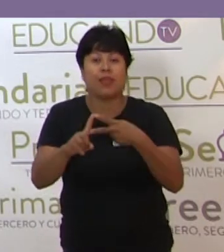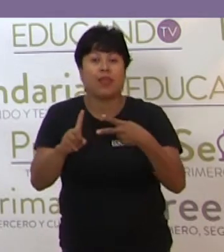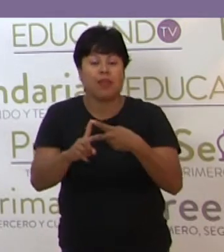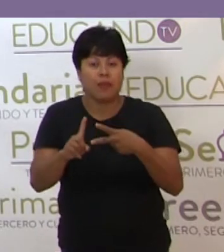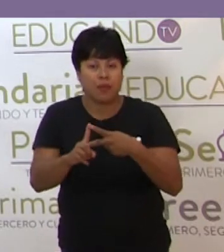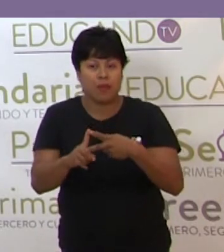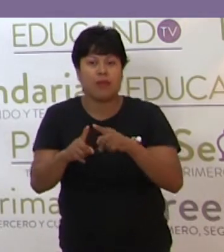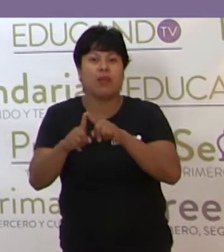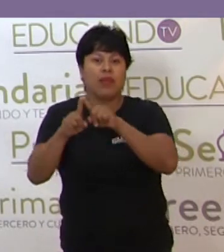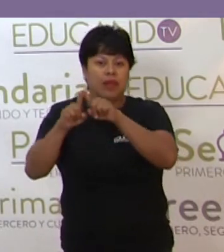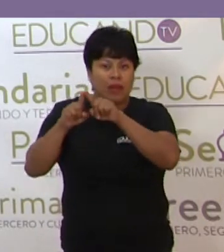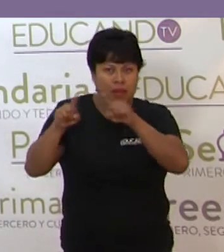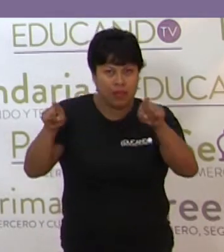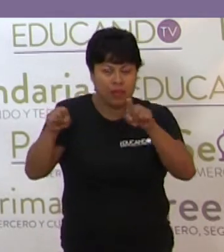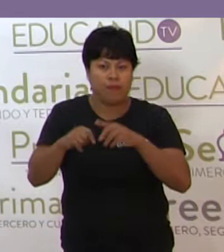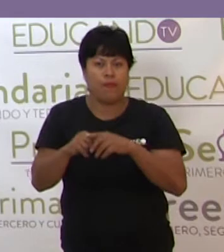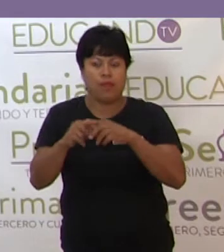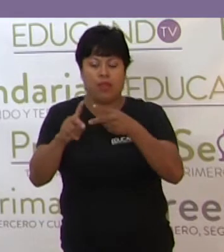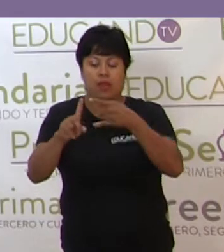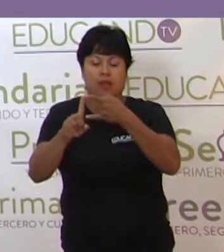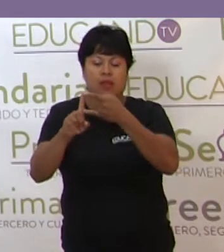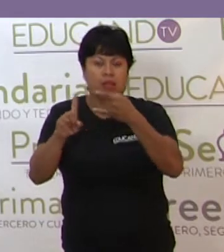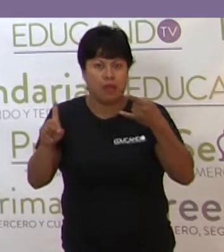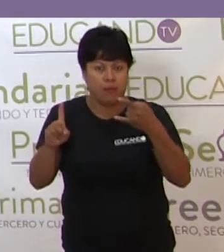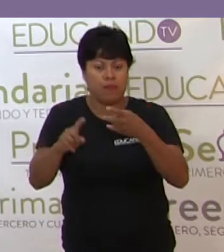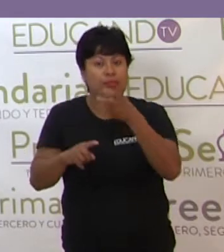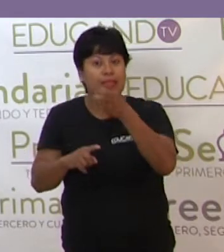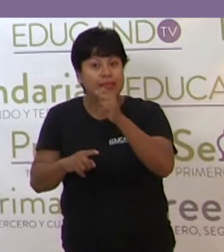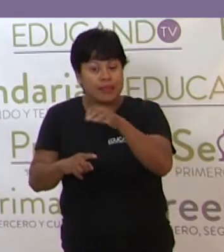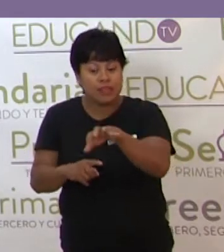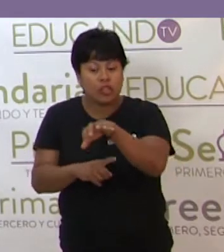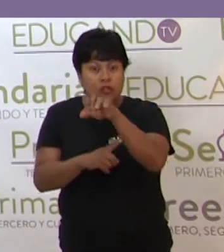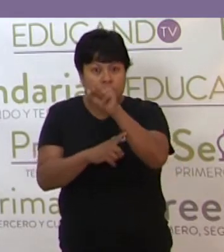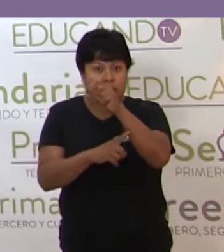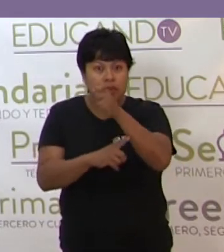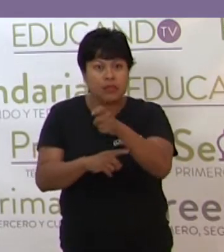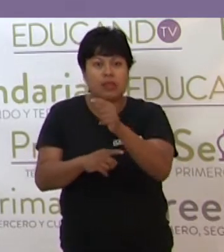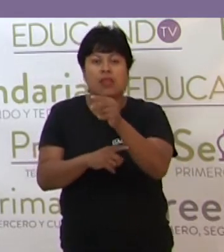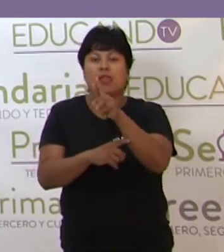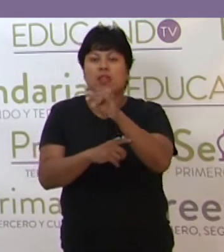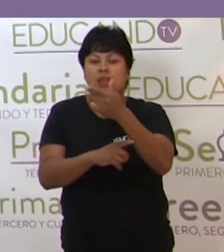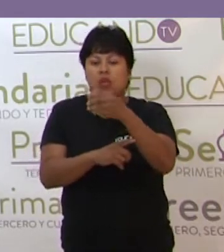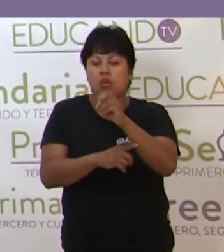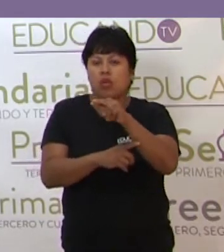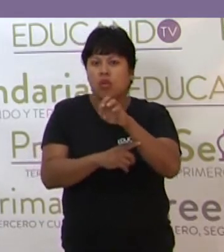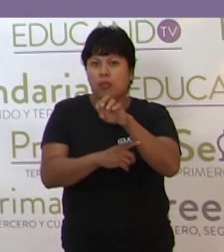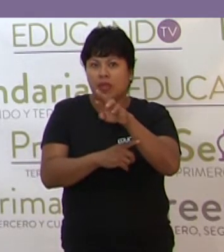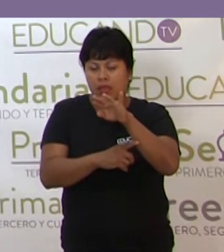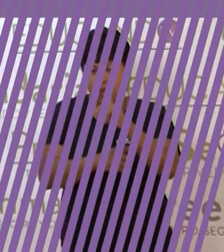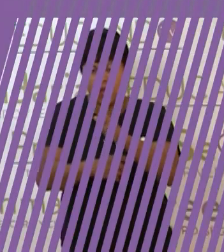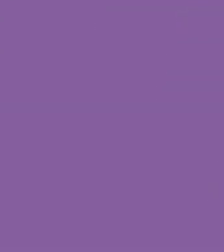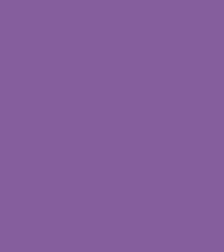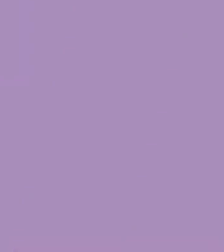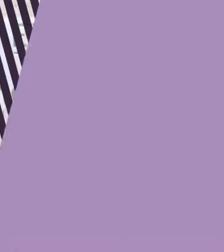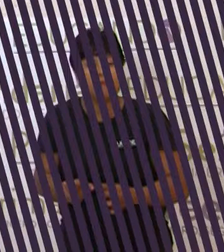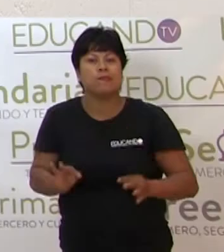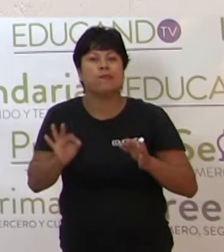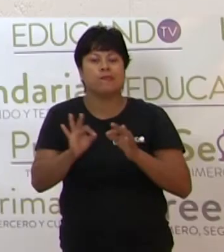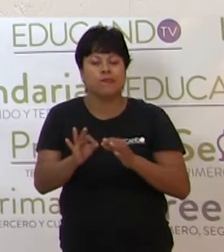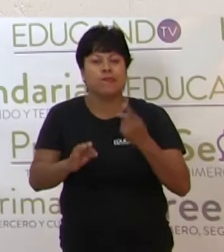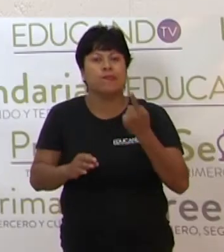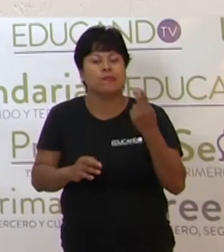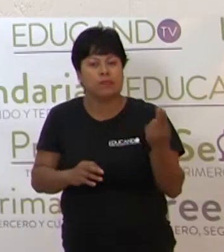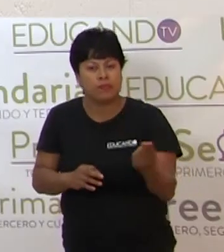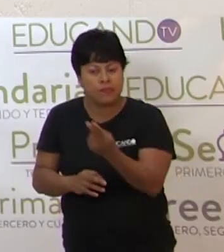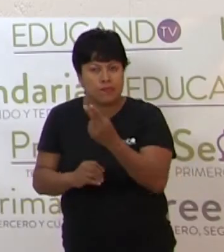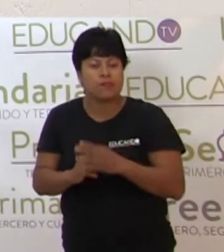triángulo rectángulo. Ese es el concepto de trigonometría. Y me parece muy importante que